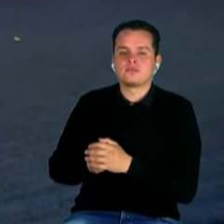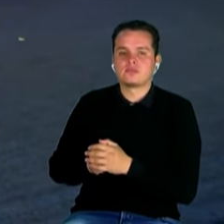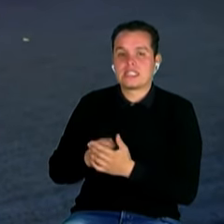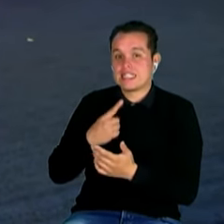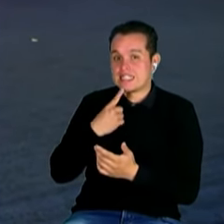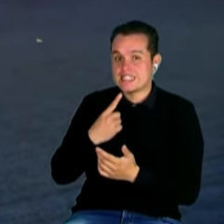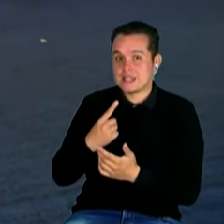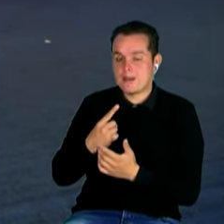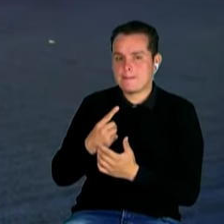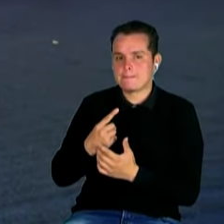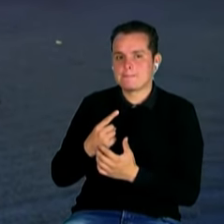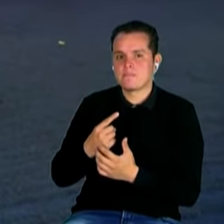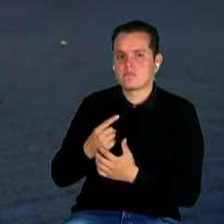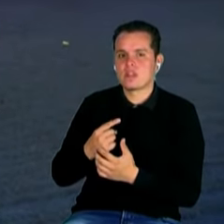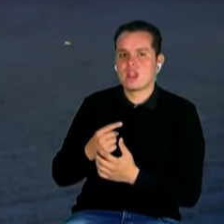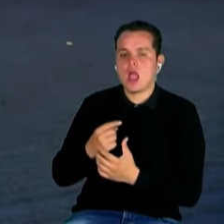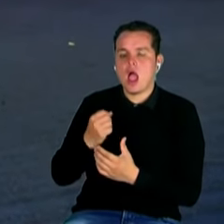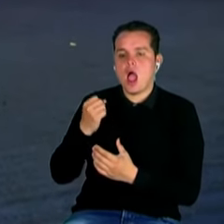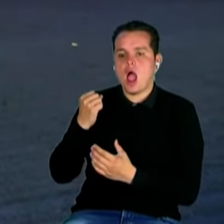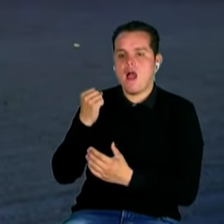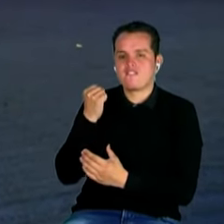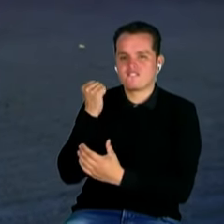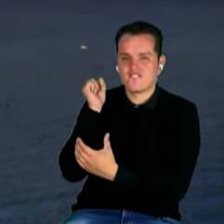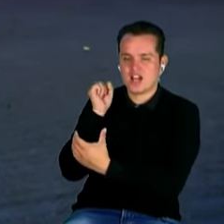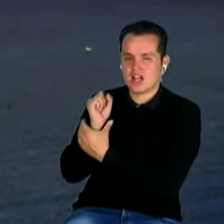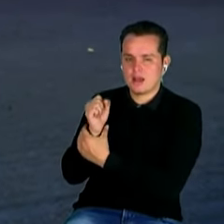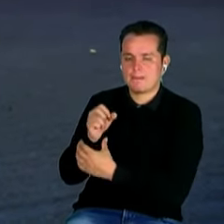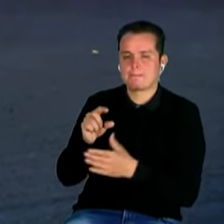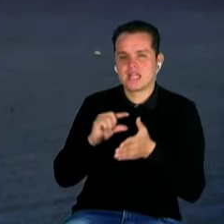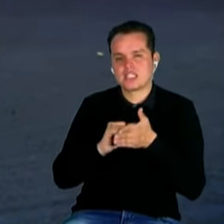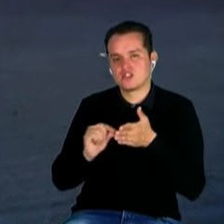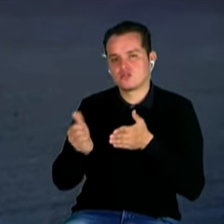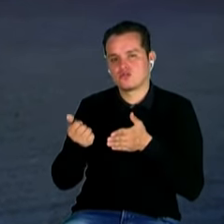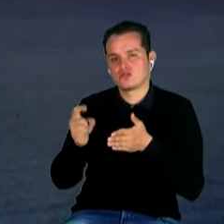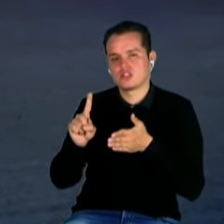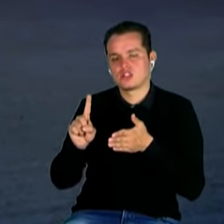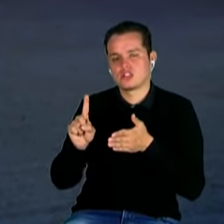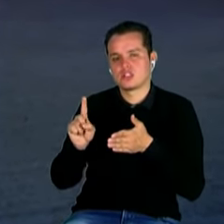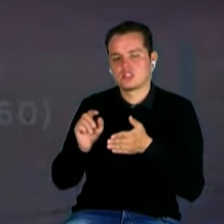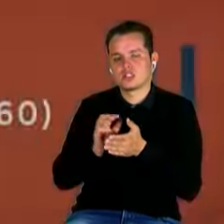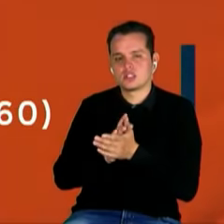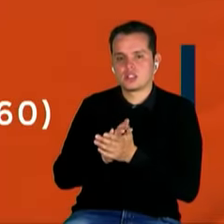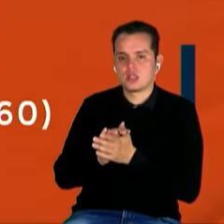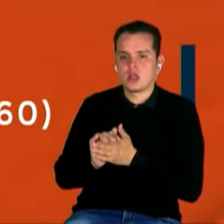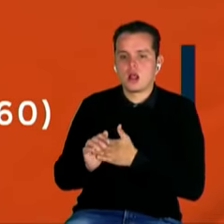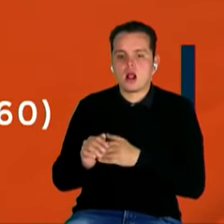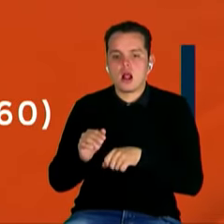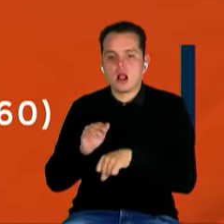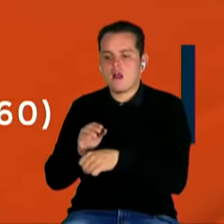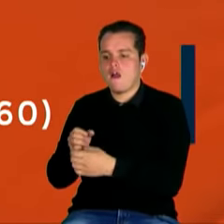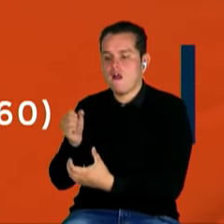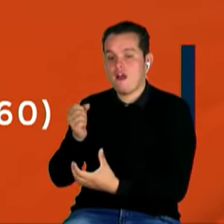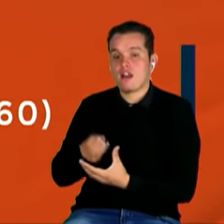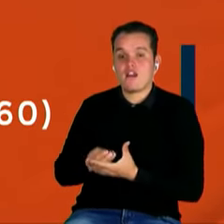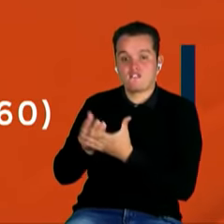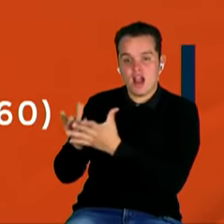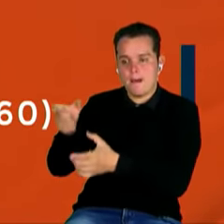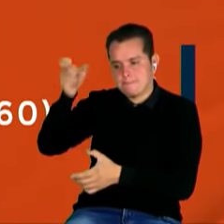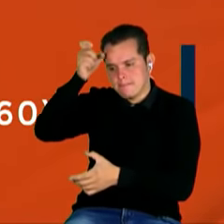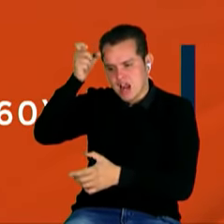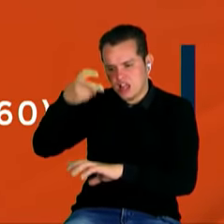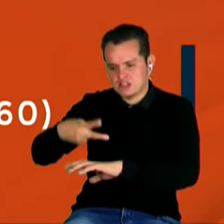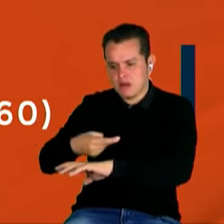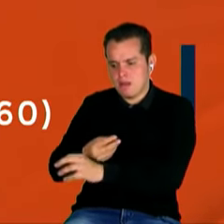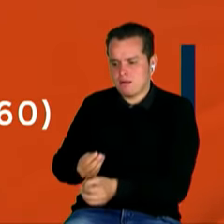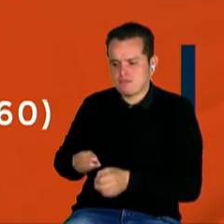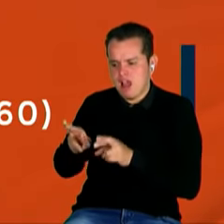Dice: e hizo bien Abraham, en el versículo 16, Faraón, por causa de ella. Y él tuvo ovejas, vacas,